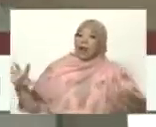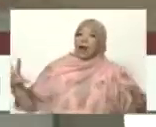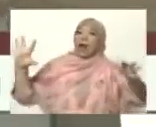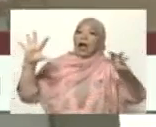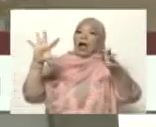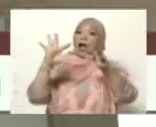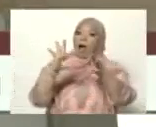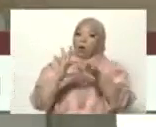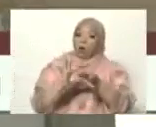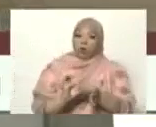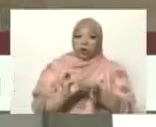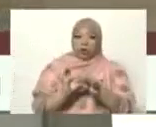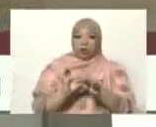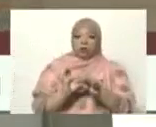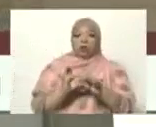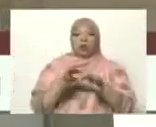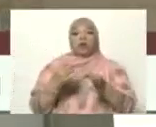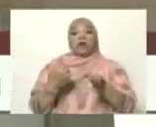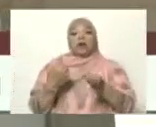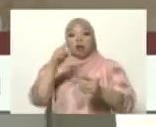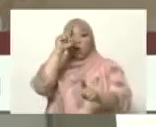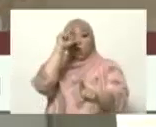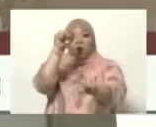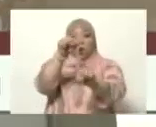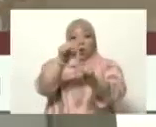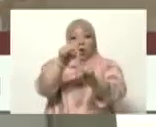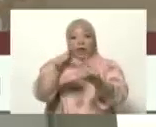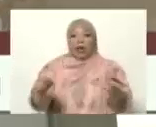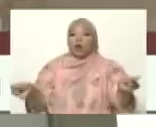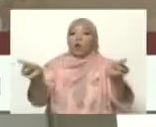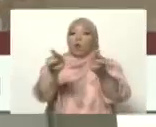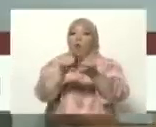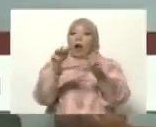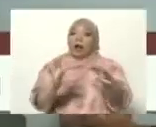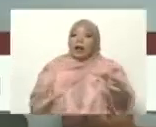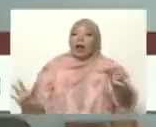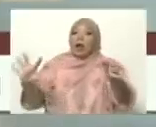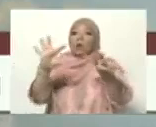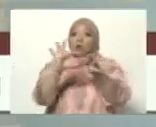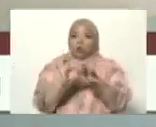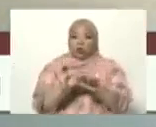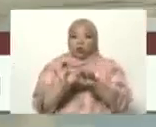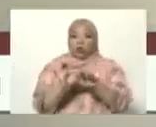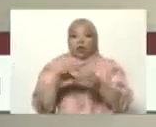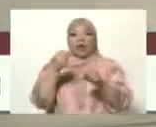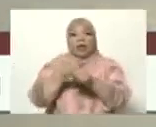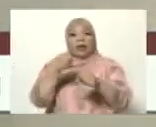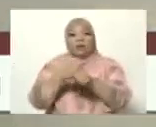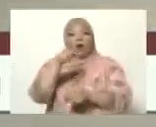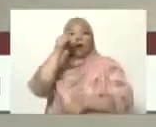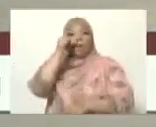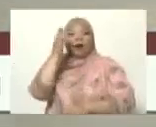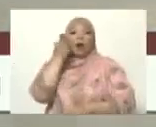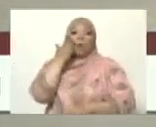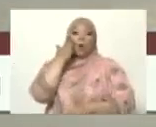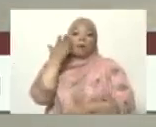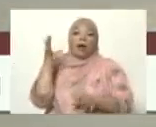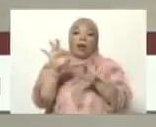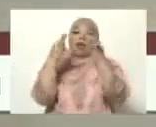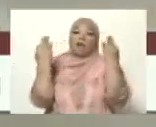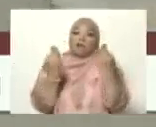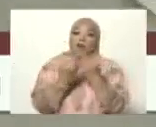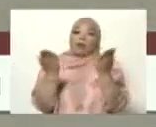para edificarnos en lo que es ese enfoque en la unión. Esa unión que debe ser padres, representantes, lo que es la familia, la